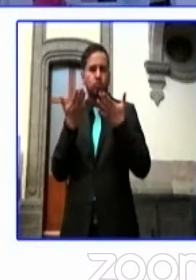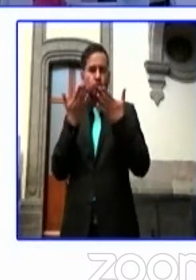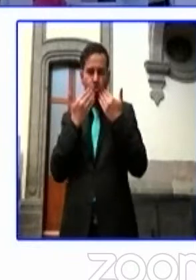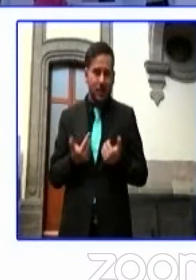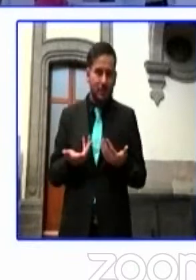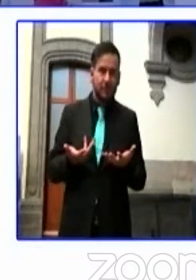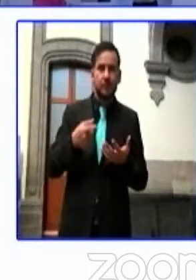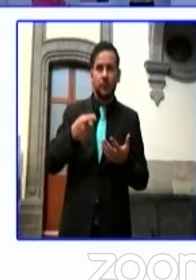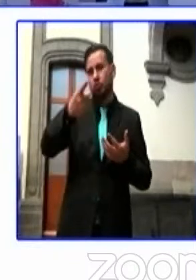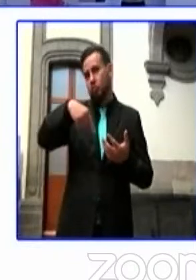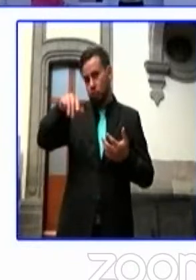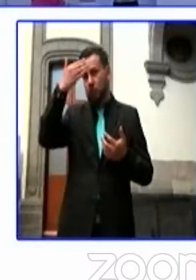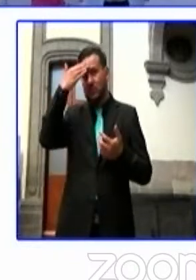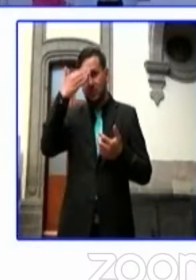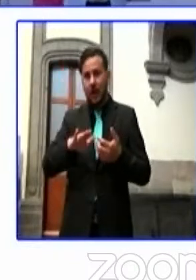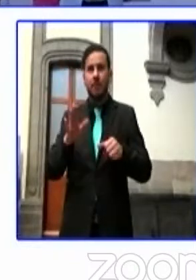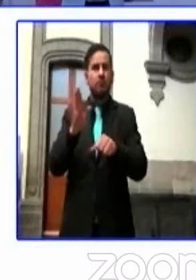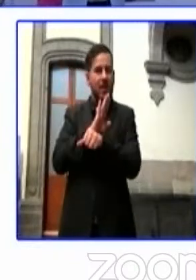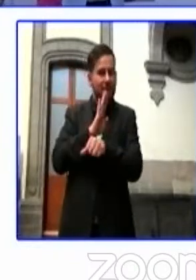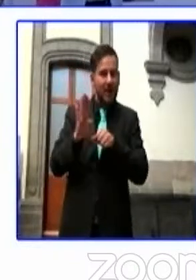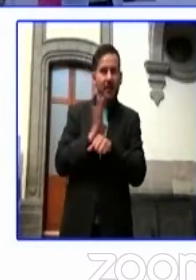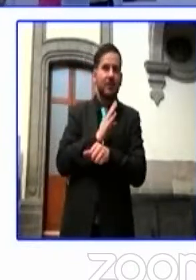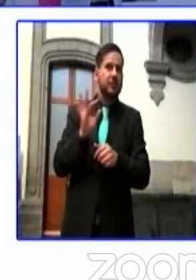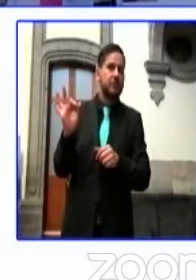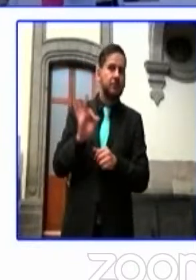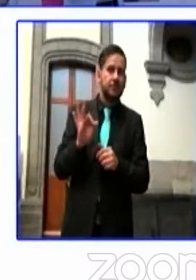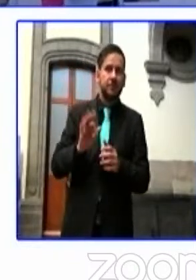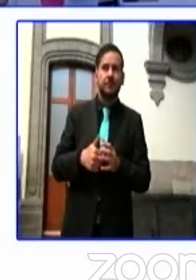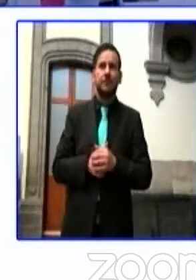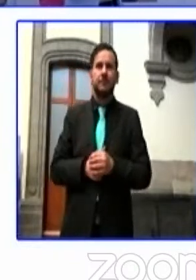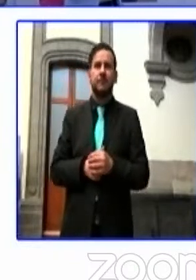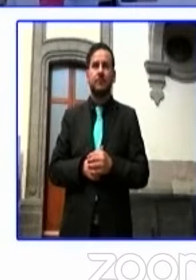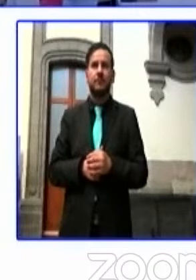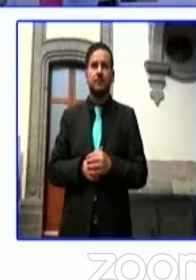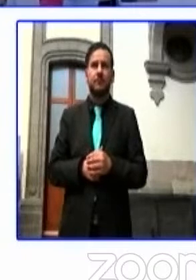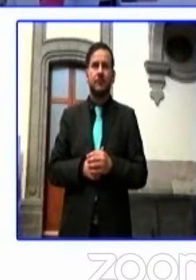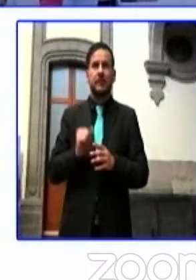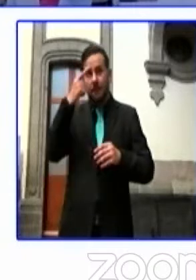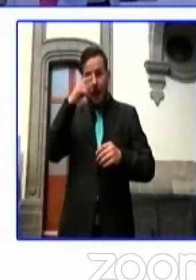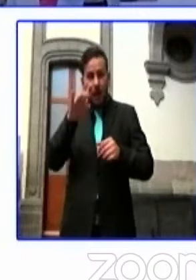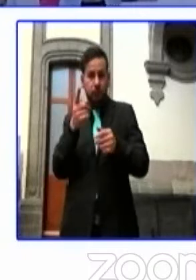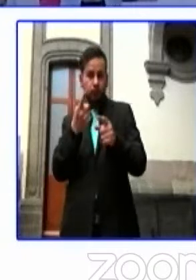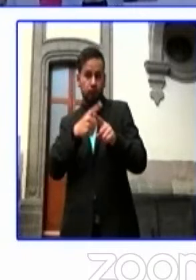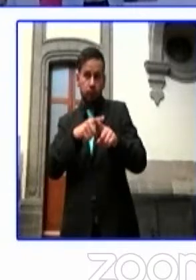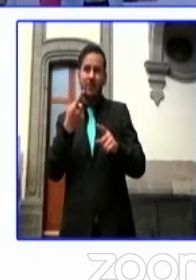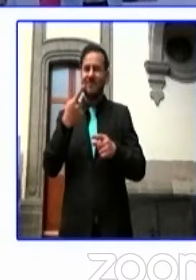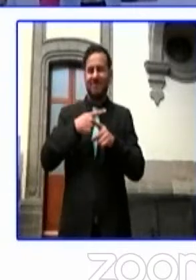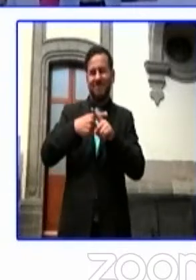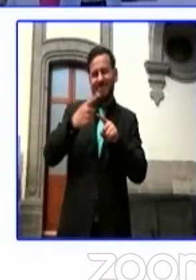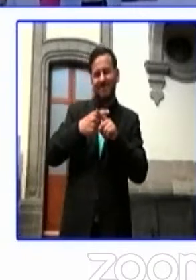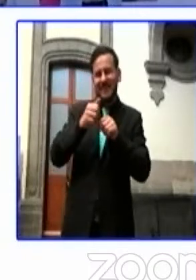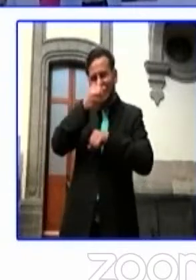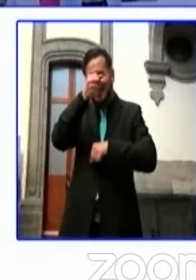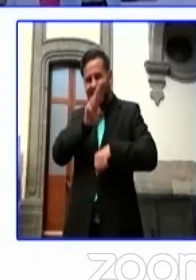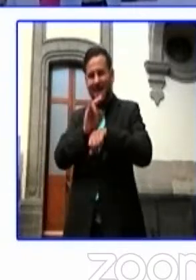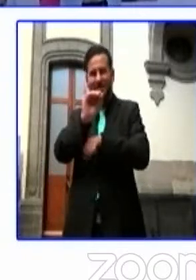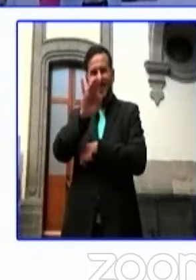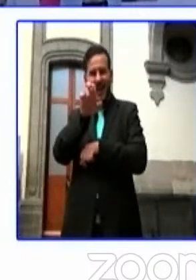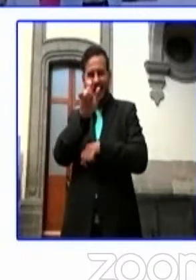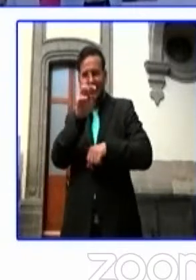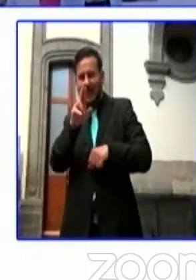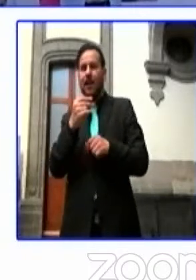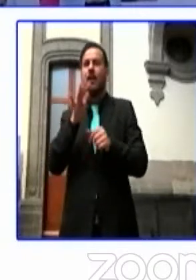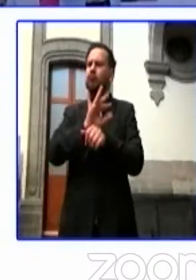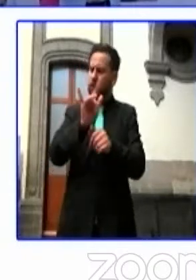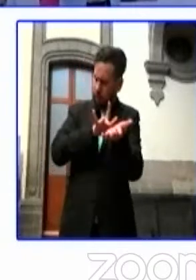ustedes saben, a lo mejor son beneficiarios de ella, estas pensiones para el bienestar, que sin duda apoyan muchísimo a personas con